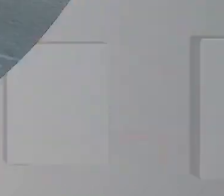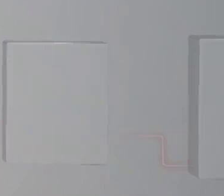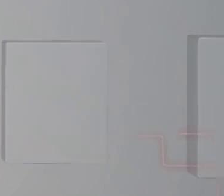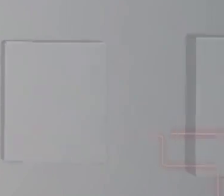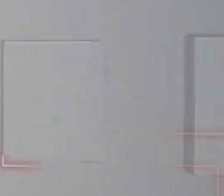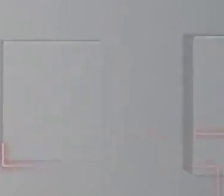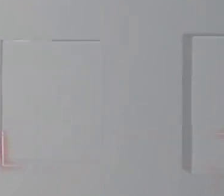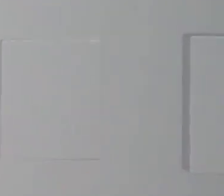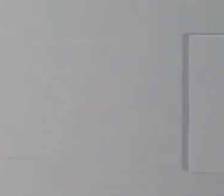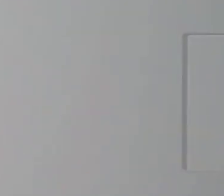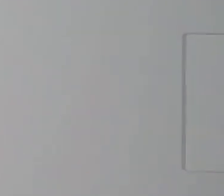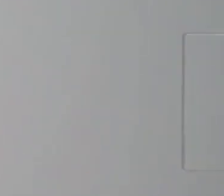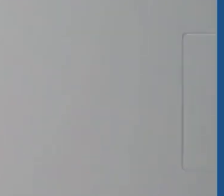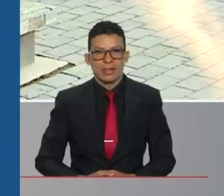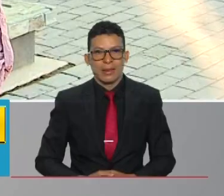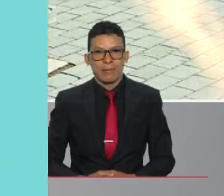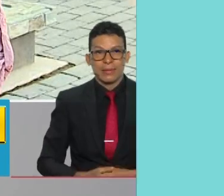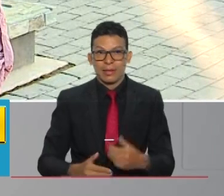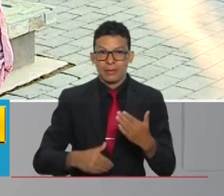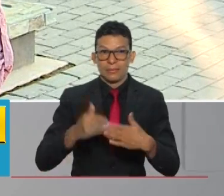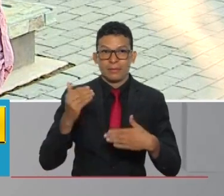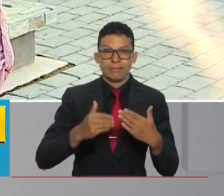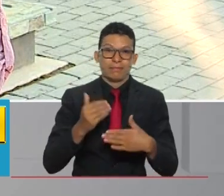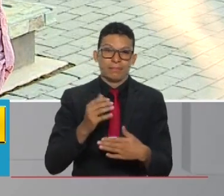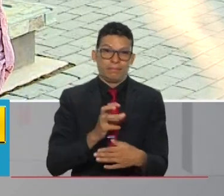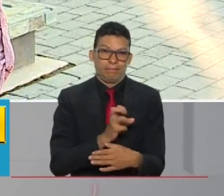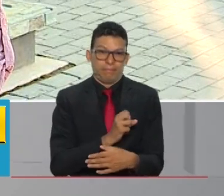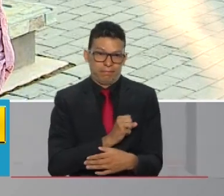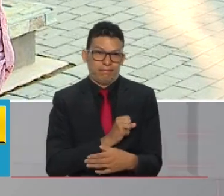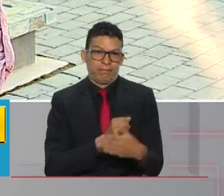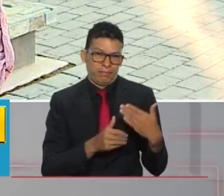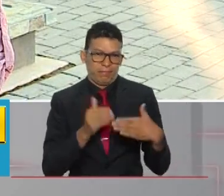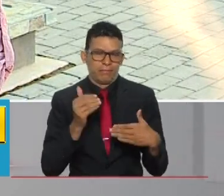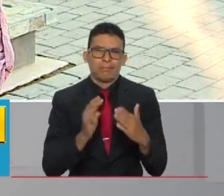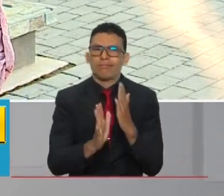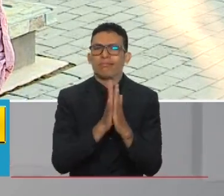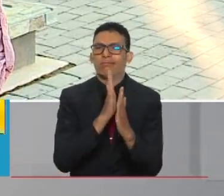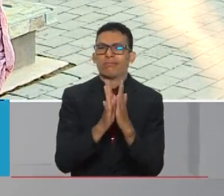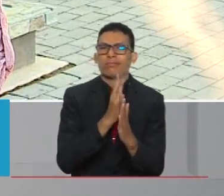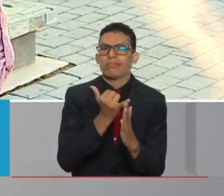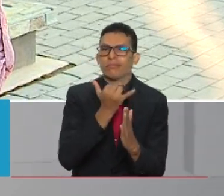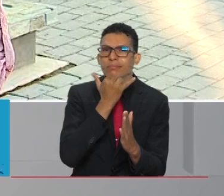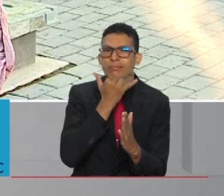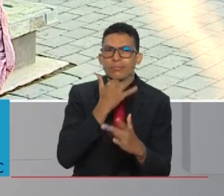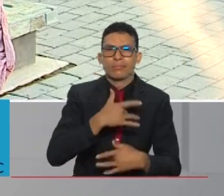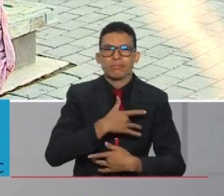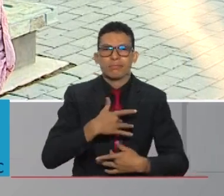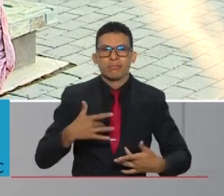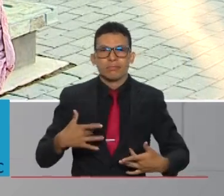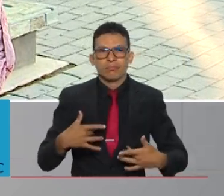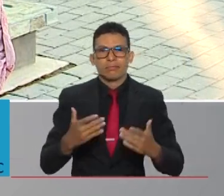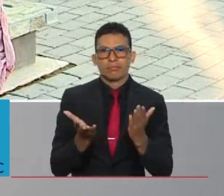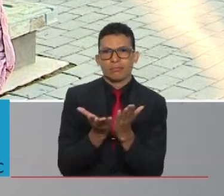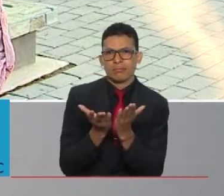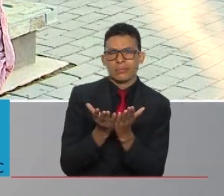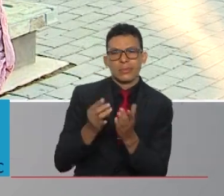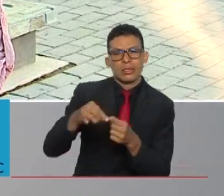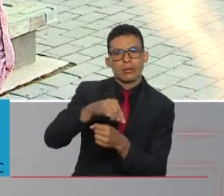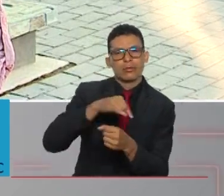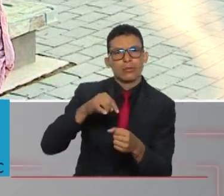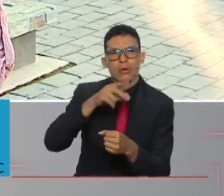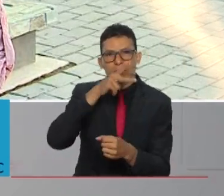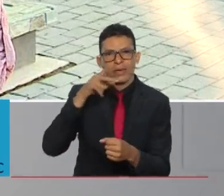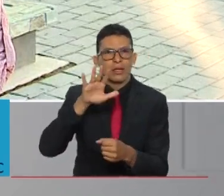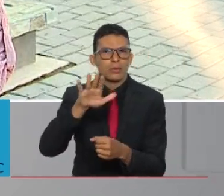en este lugar. Como siempre, iniciamos con los dolorosos, Carmen. Cuéntenos qué es lo que pasa con la salud y la educación en la zona rural